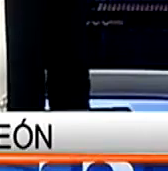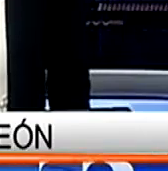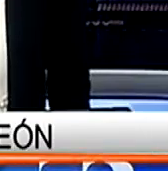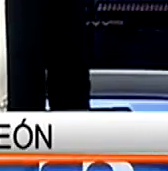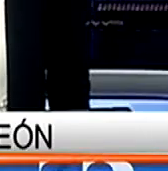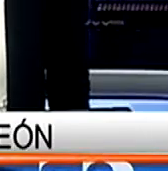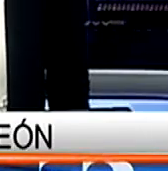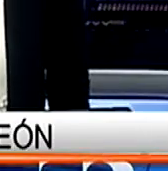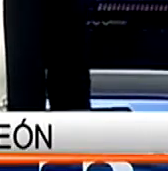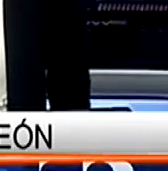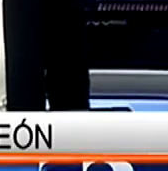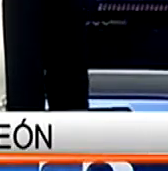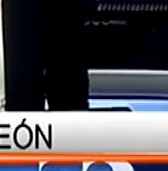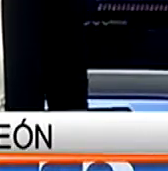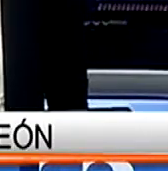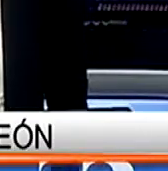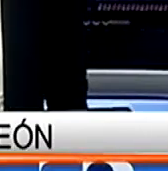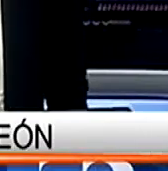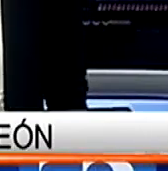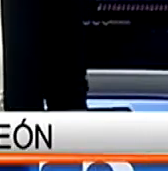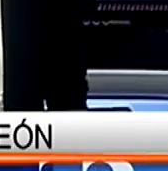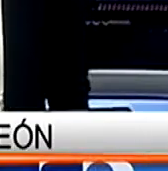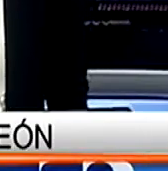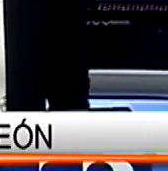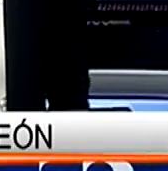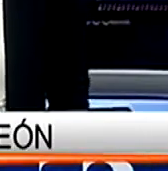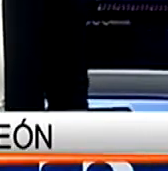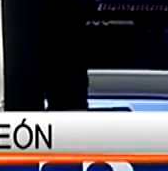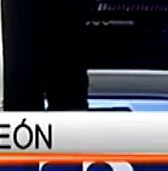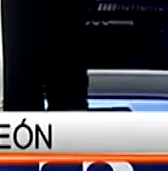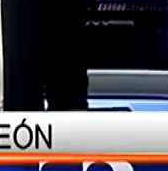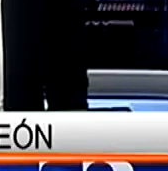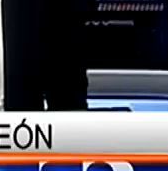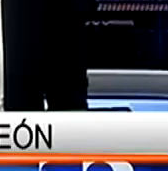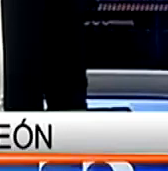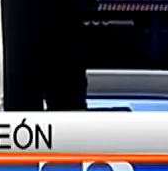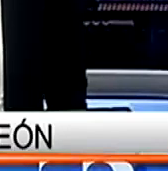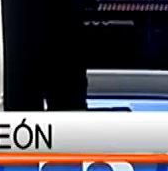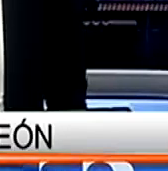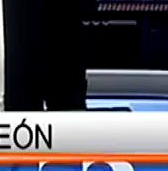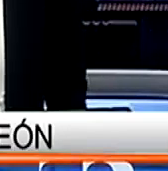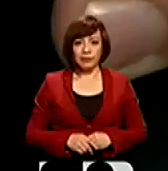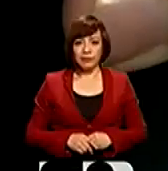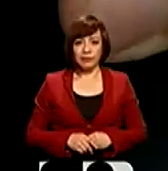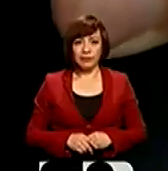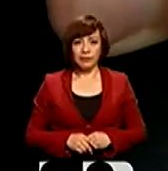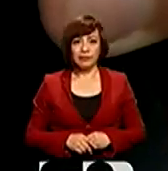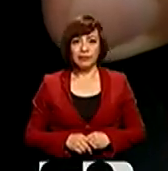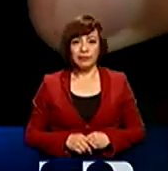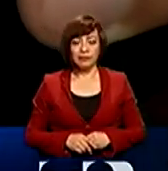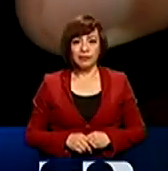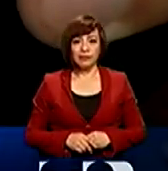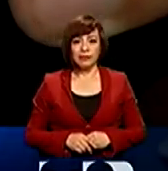ha solicitado un peritaje técnico a la empresa fabricante. Con este tema empezamos hoy 24 horas.